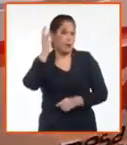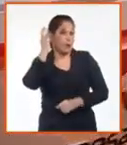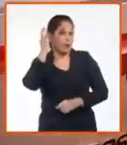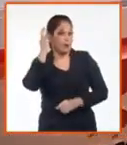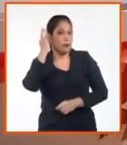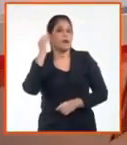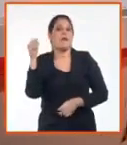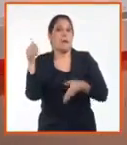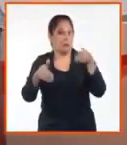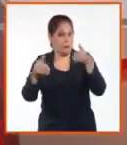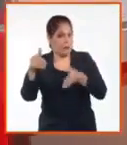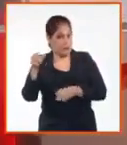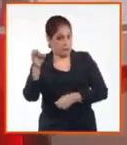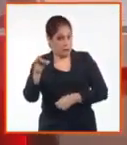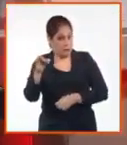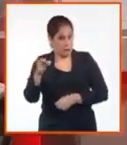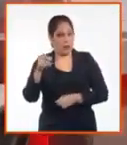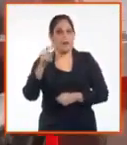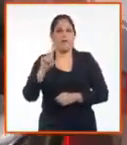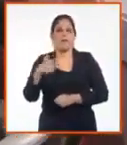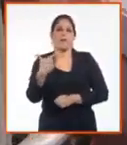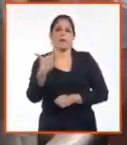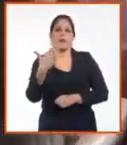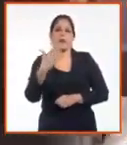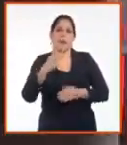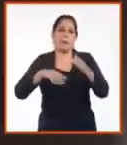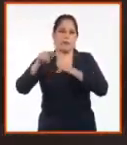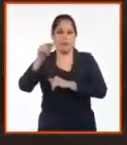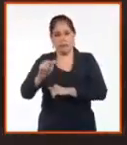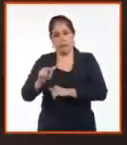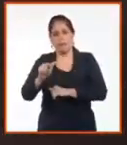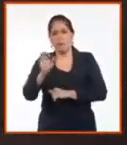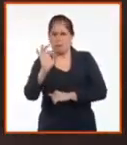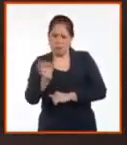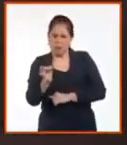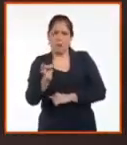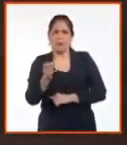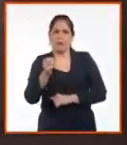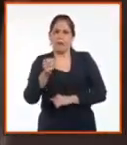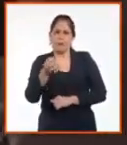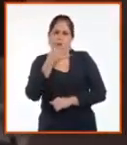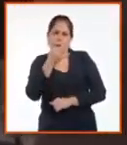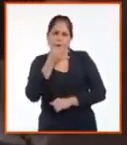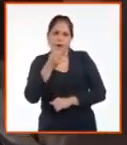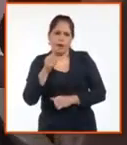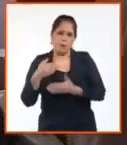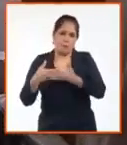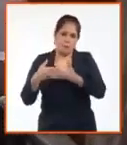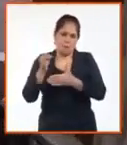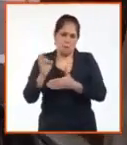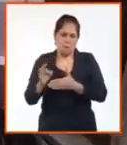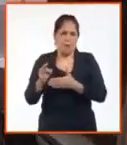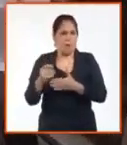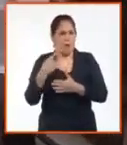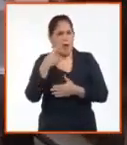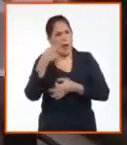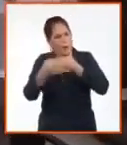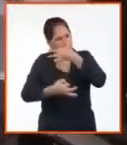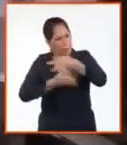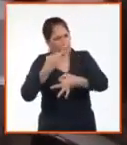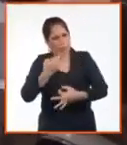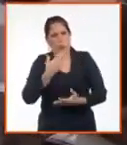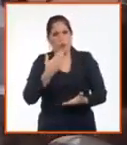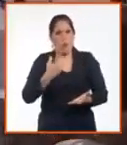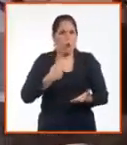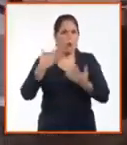este tema la vicepresidente de vídeo como pharma que atiende toda esta toda esta área pues nos ilustrará un poco como la